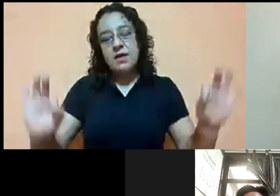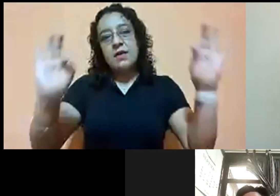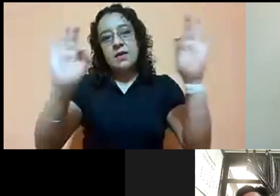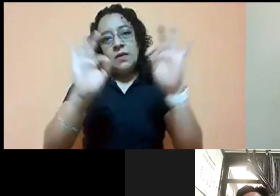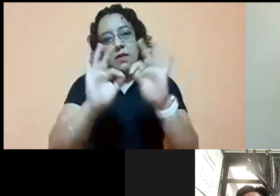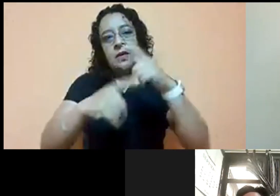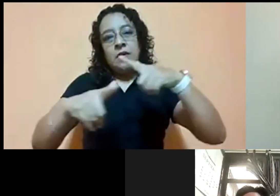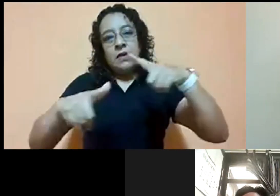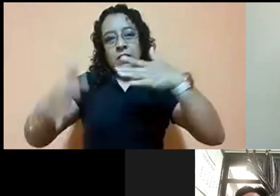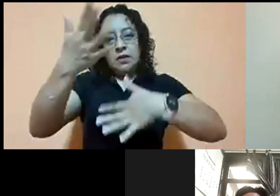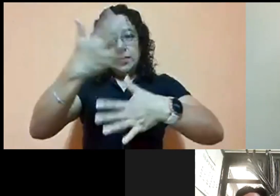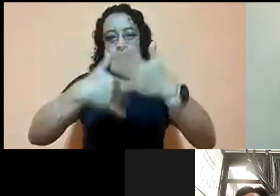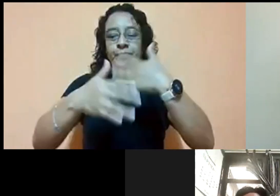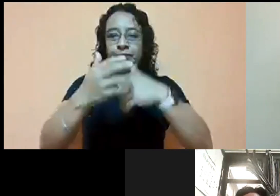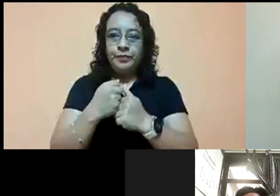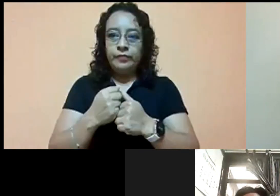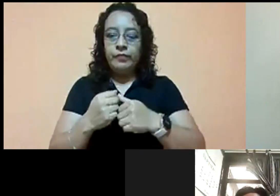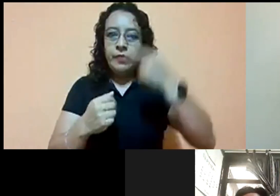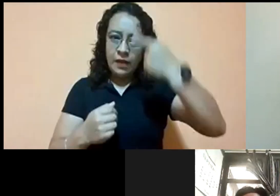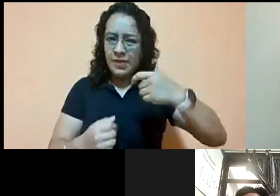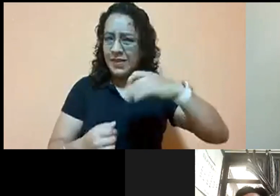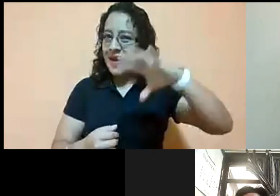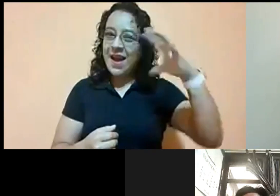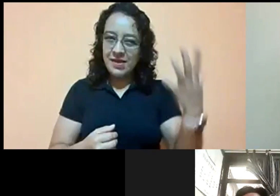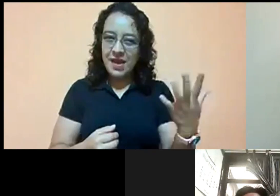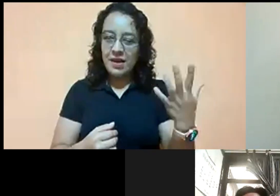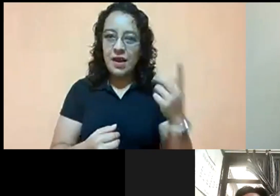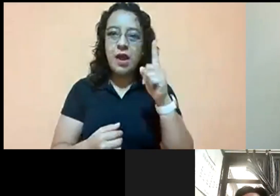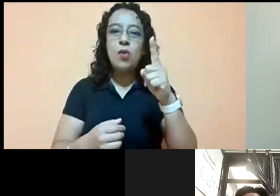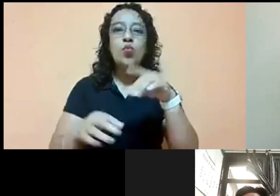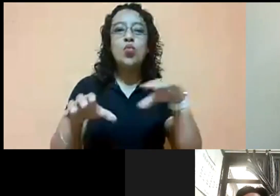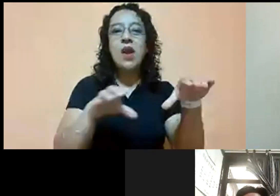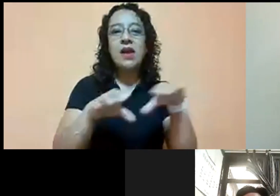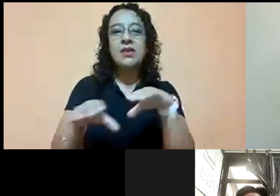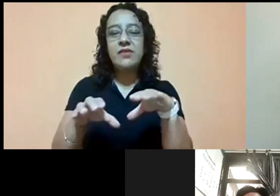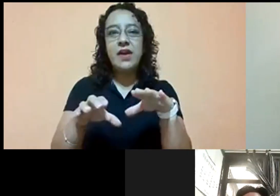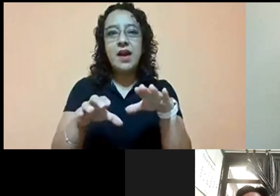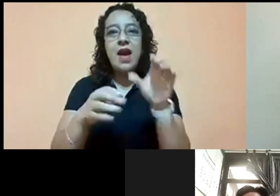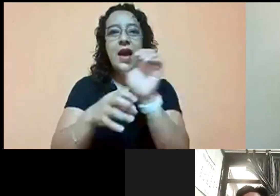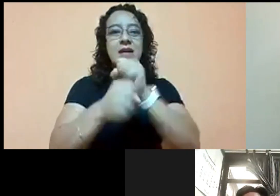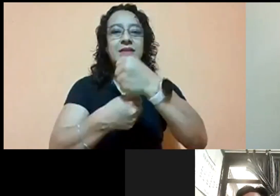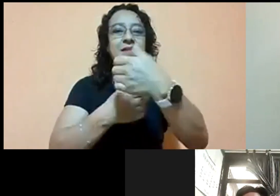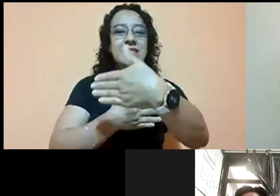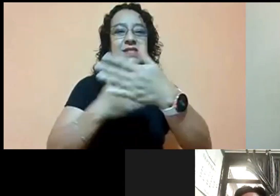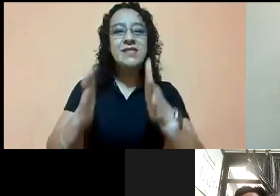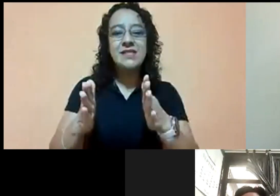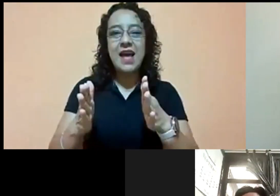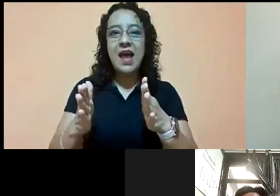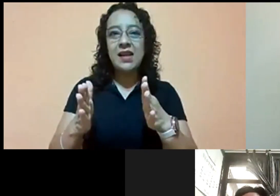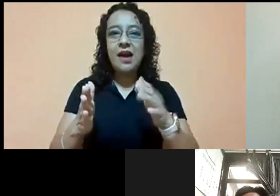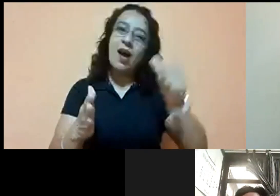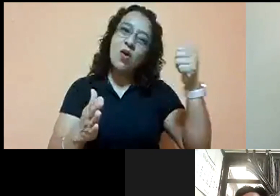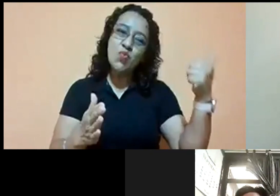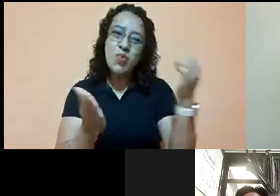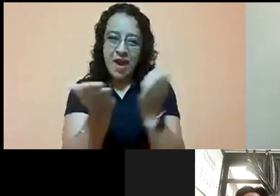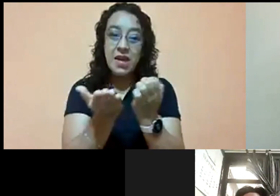ayer estuve en una actividad que hicieron en la escuela de Santa Rita, Salcajá, donde los docentes